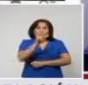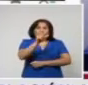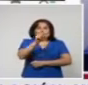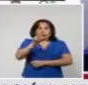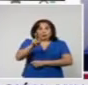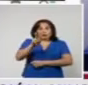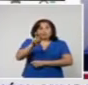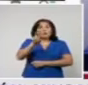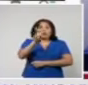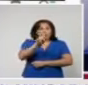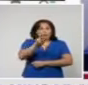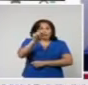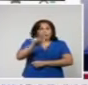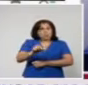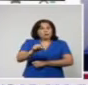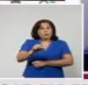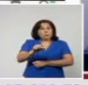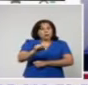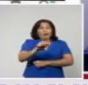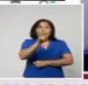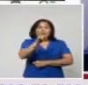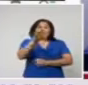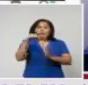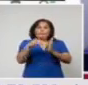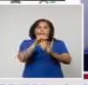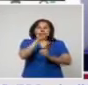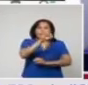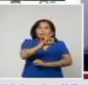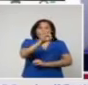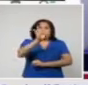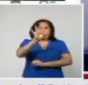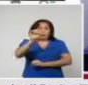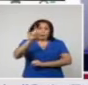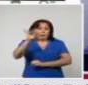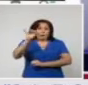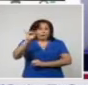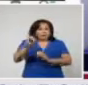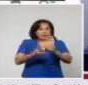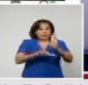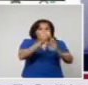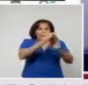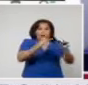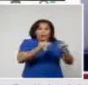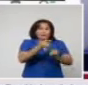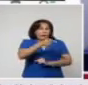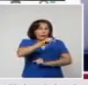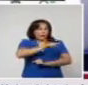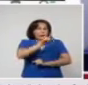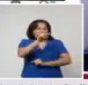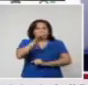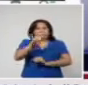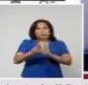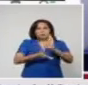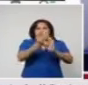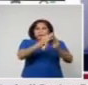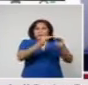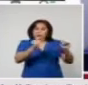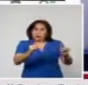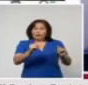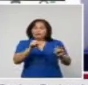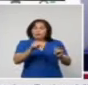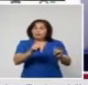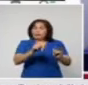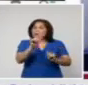se reportan 2.396 pacientes de alta, 14 altas en el día de ayer, y se reportan